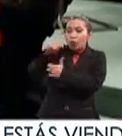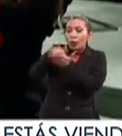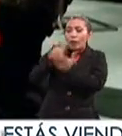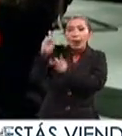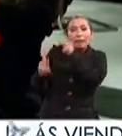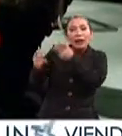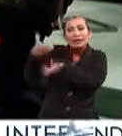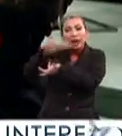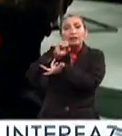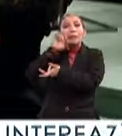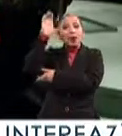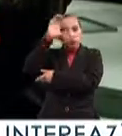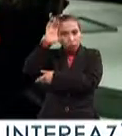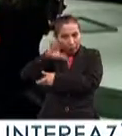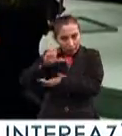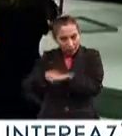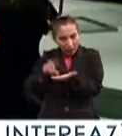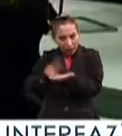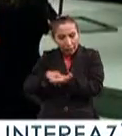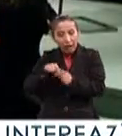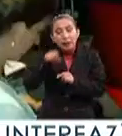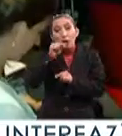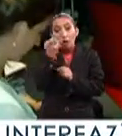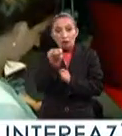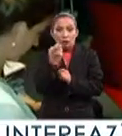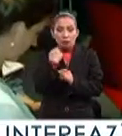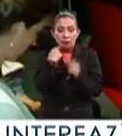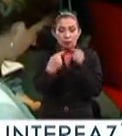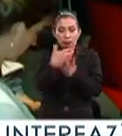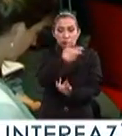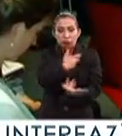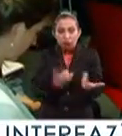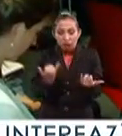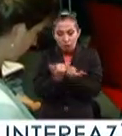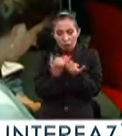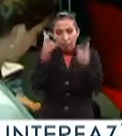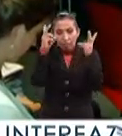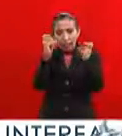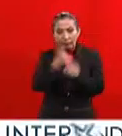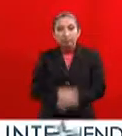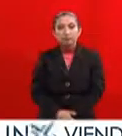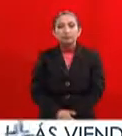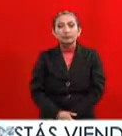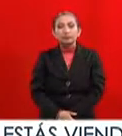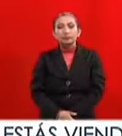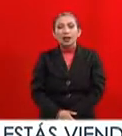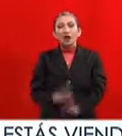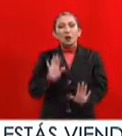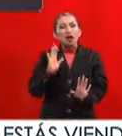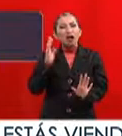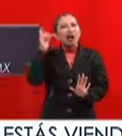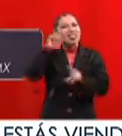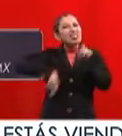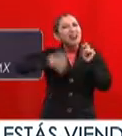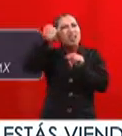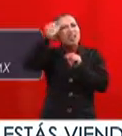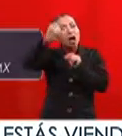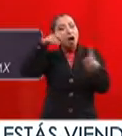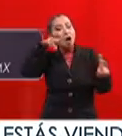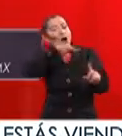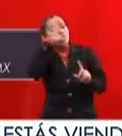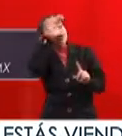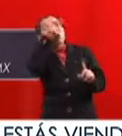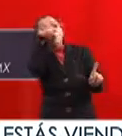diálogo también es un acto cultural. Por ello, es esencial la discusión democrática del tema. Abandonar la idea de una visión única